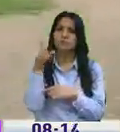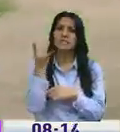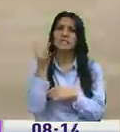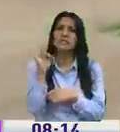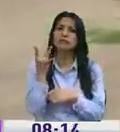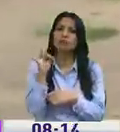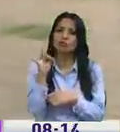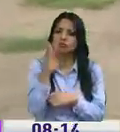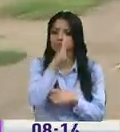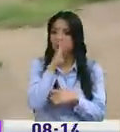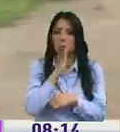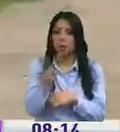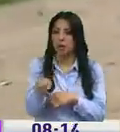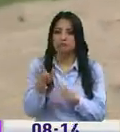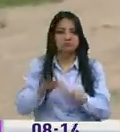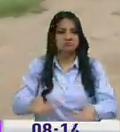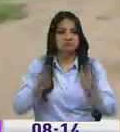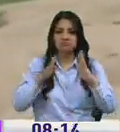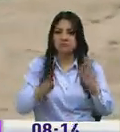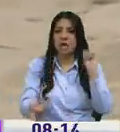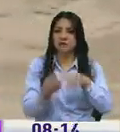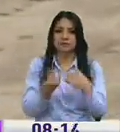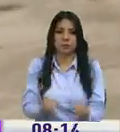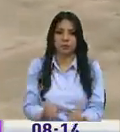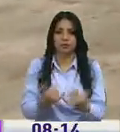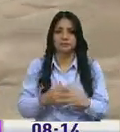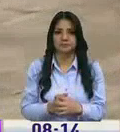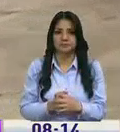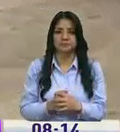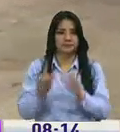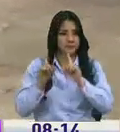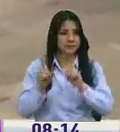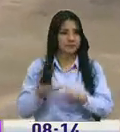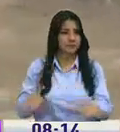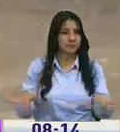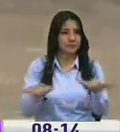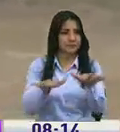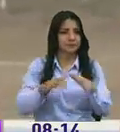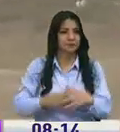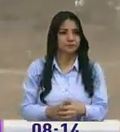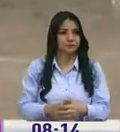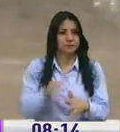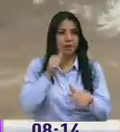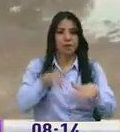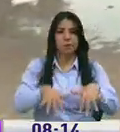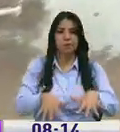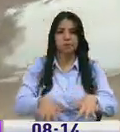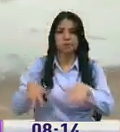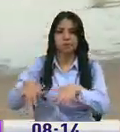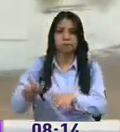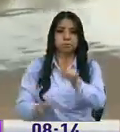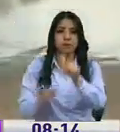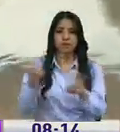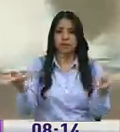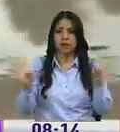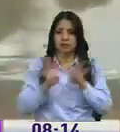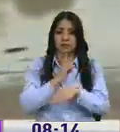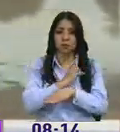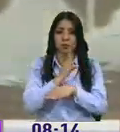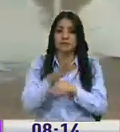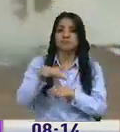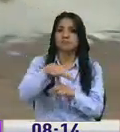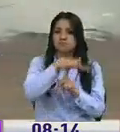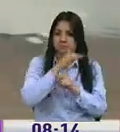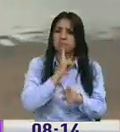pero nunca hicieron nada hasta la presente fecha como ustedes pueden ver en imágenes hay una gran cantidad de personas que utilizan este